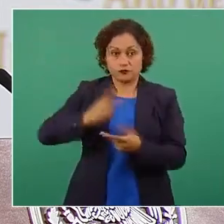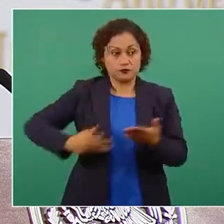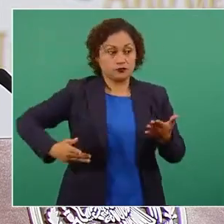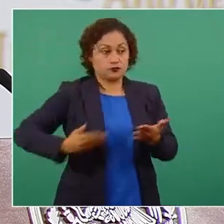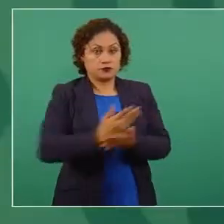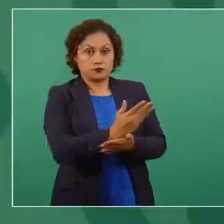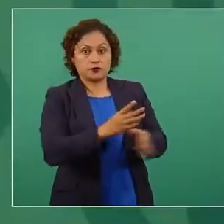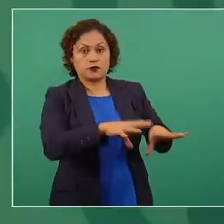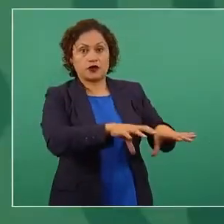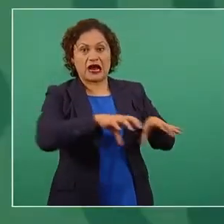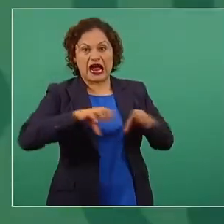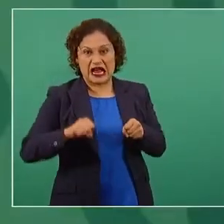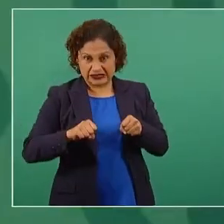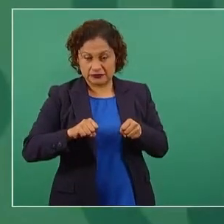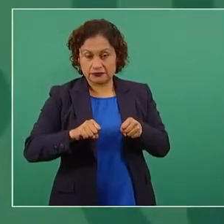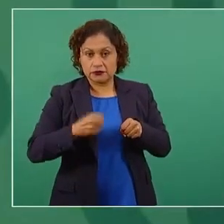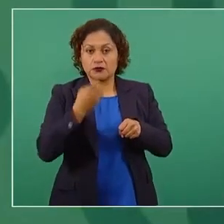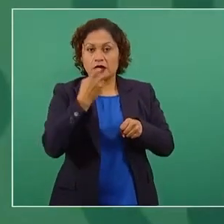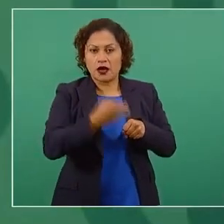aprobado